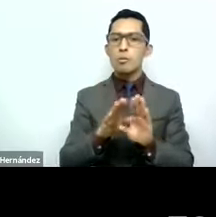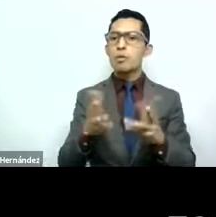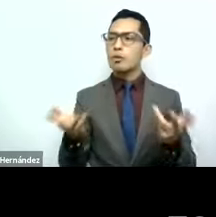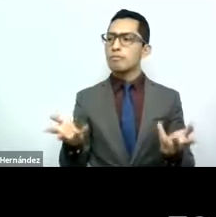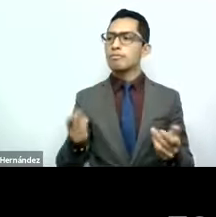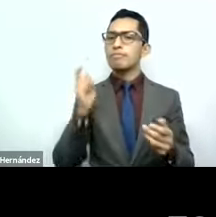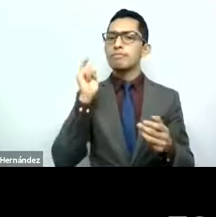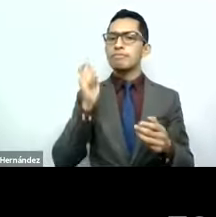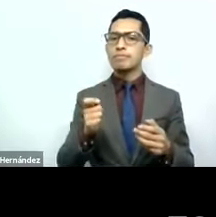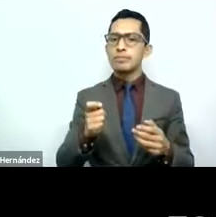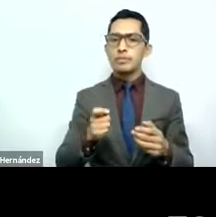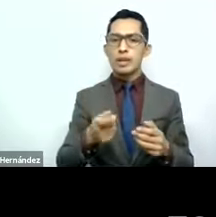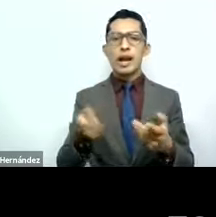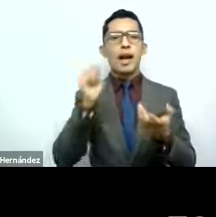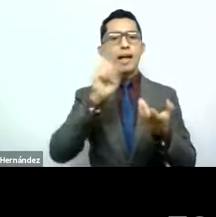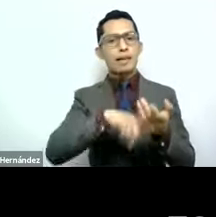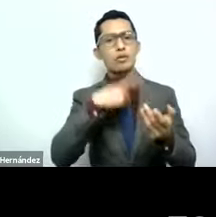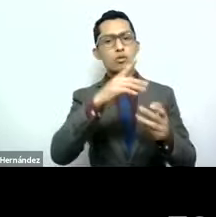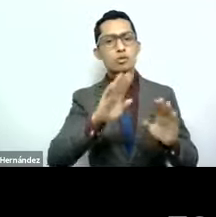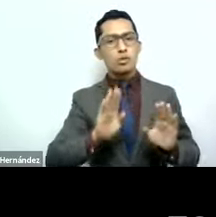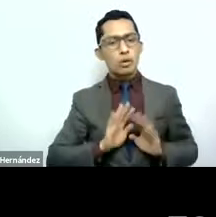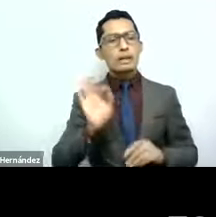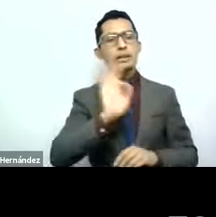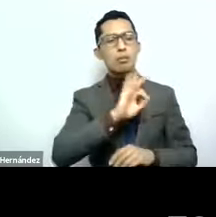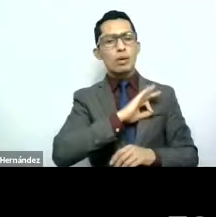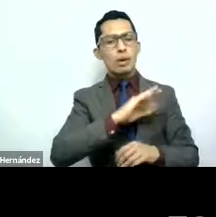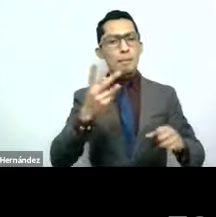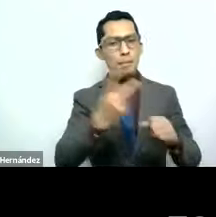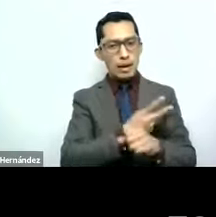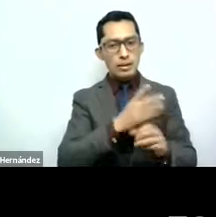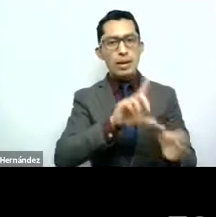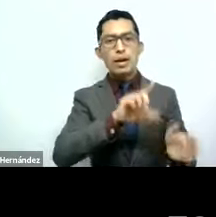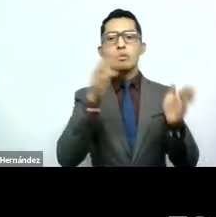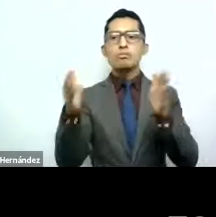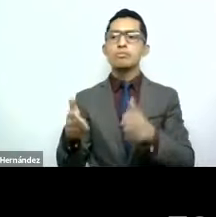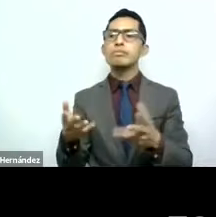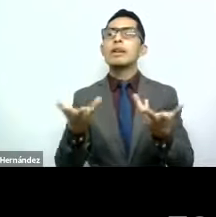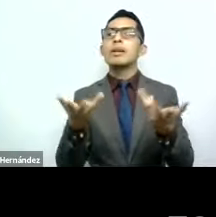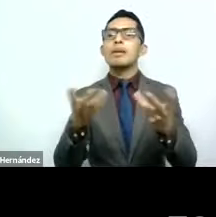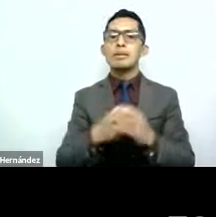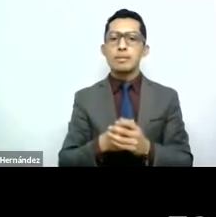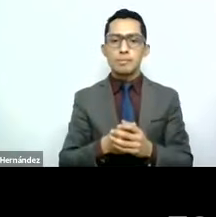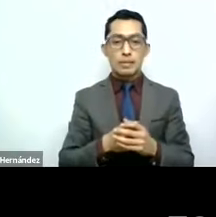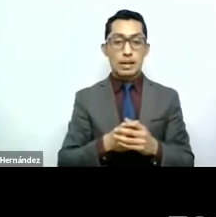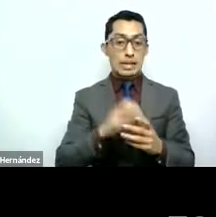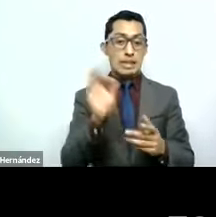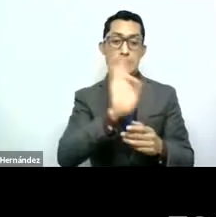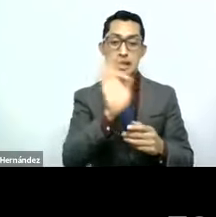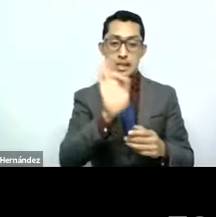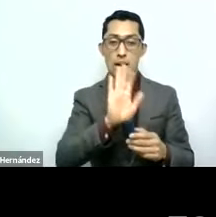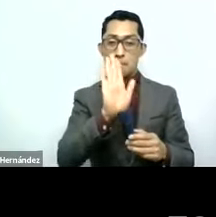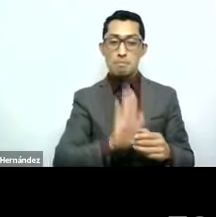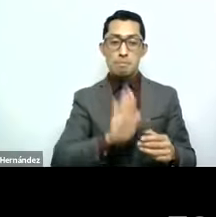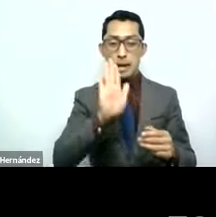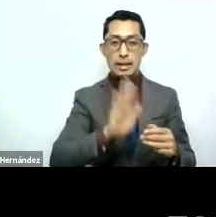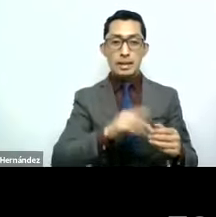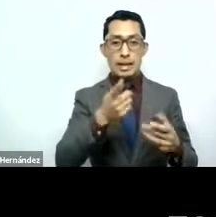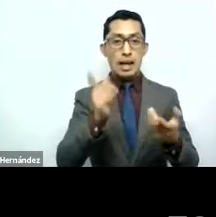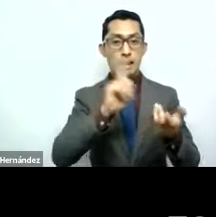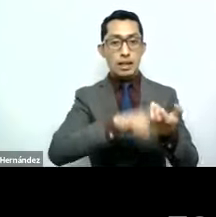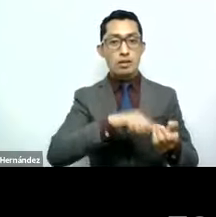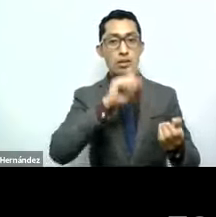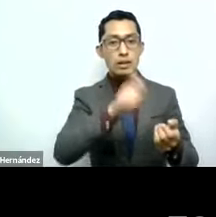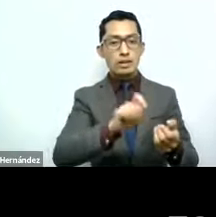torno a qué son las categorías sospechosas y qué procede ante ellas. Las categorías sospechosas son todas las